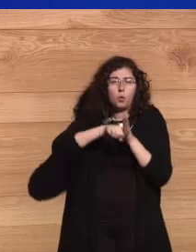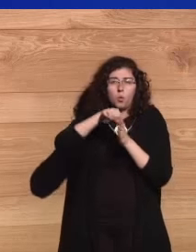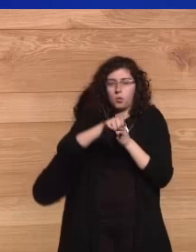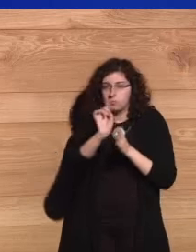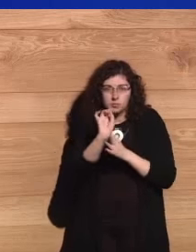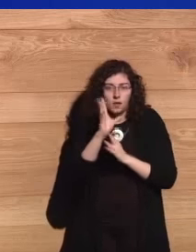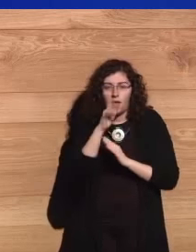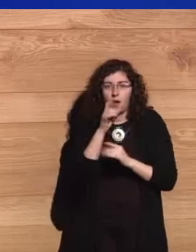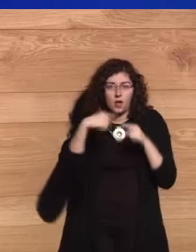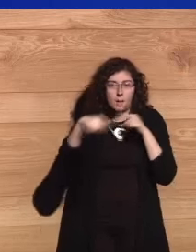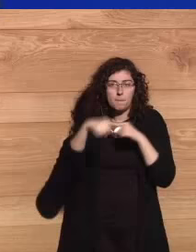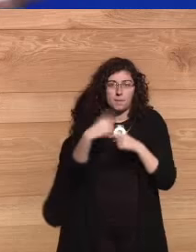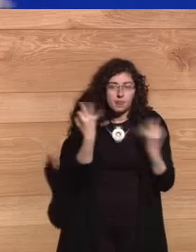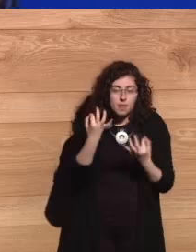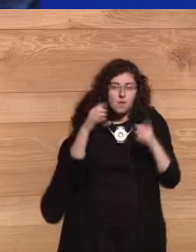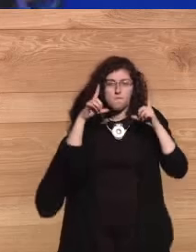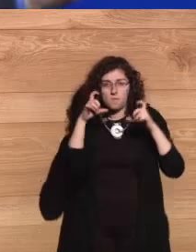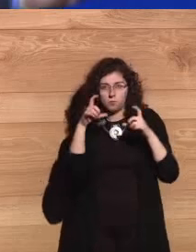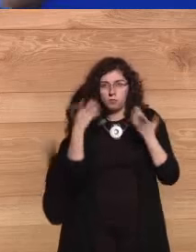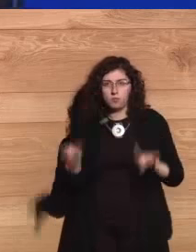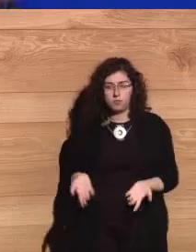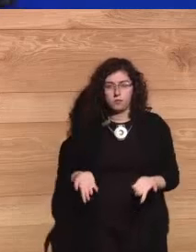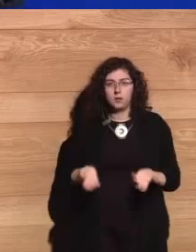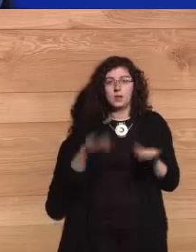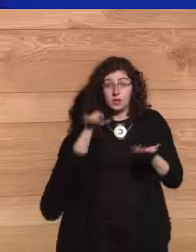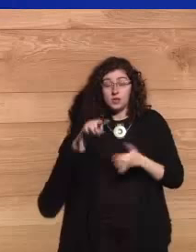ahora. Entonces, es muy ligero, es...